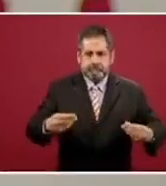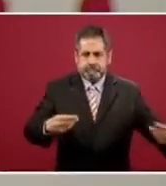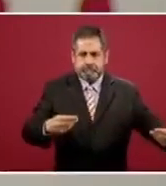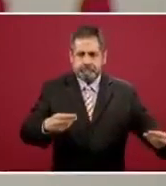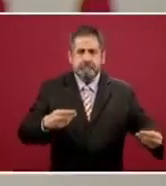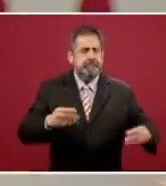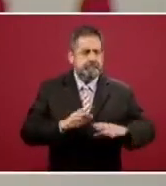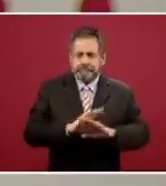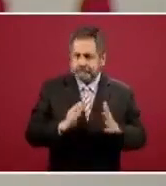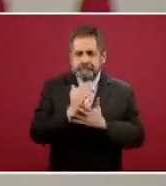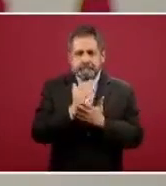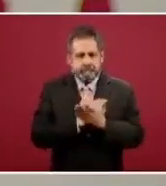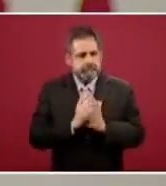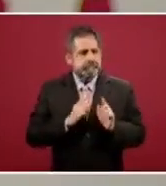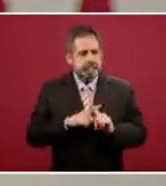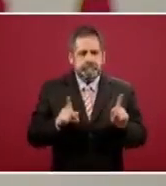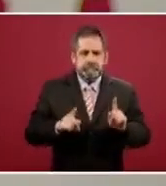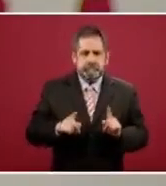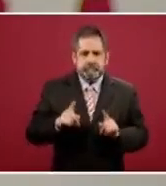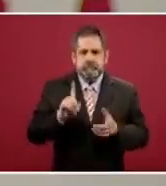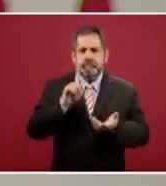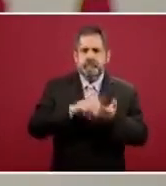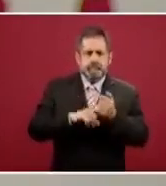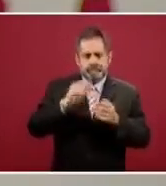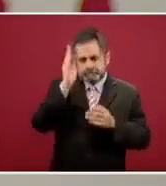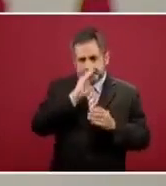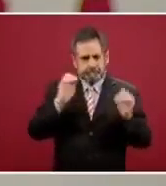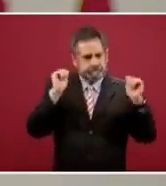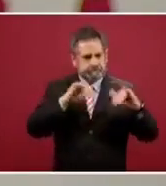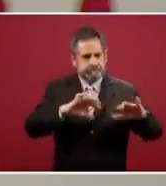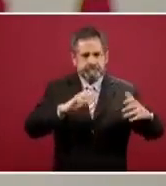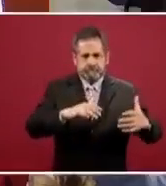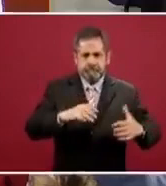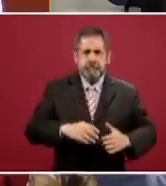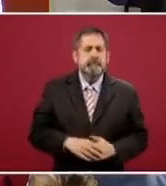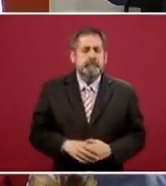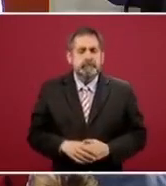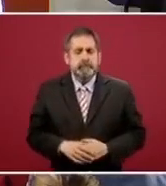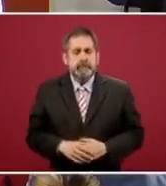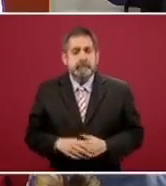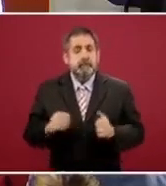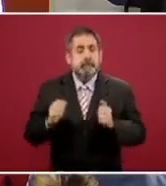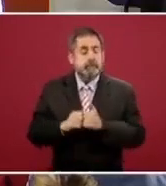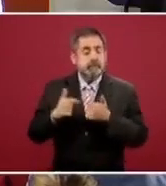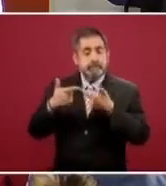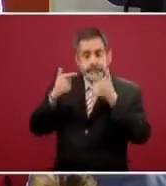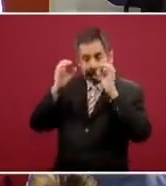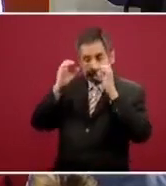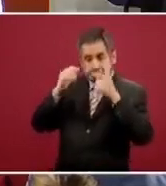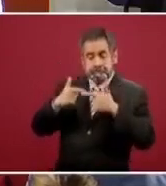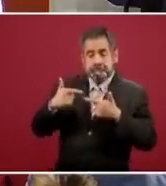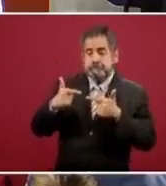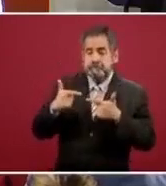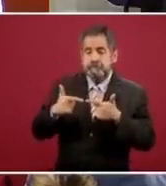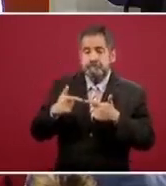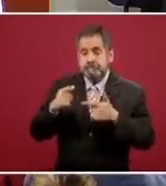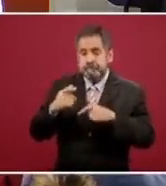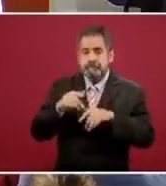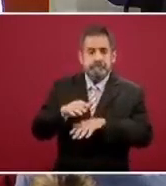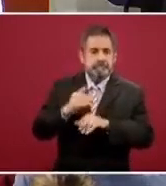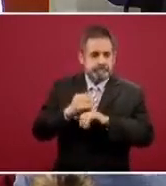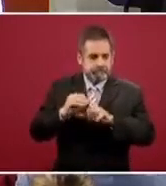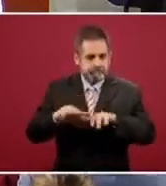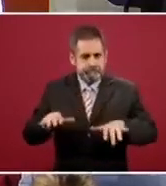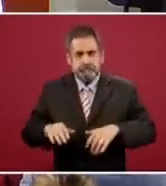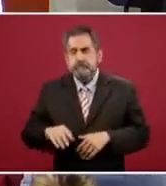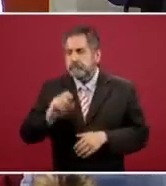tema de la homilía y estas cosas. Y con Google, con otras empresas dedicadas a informática,